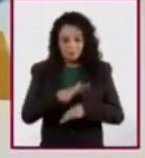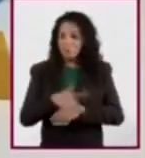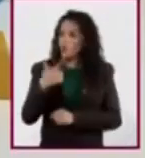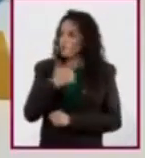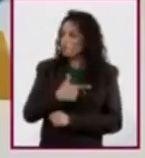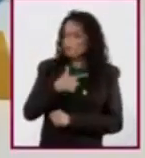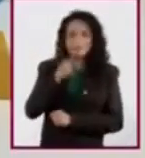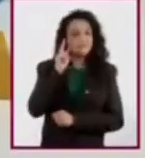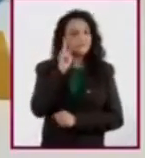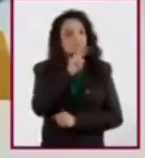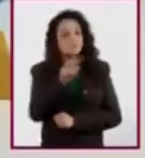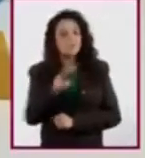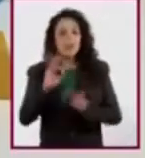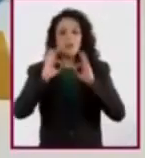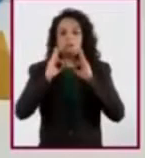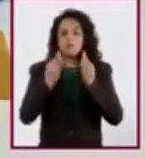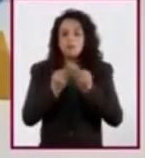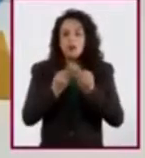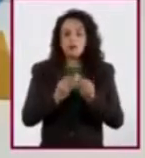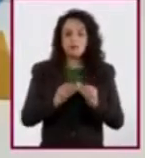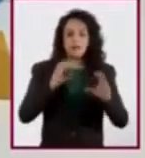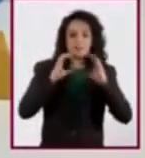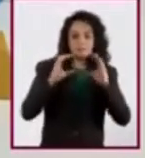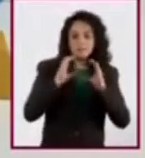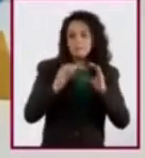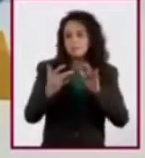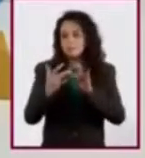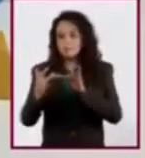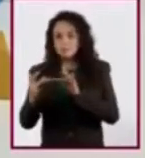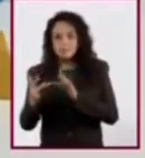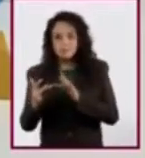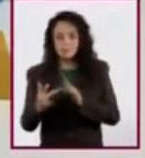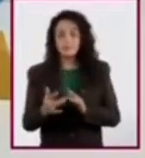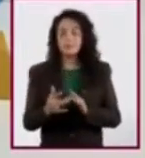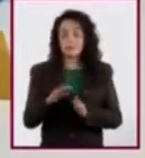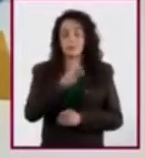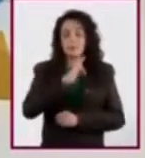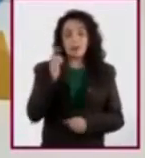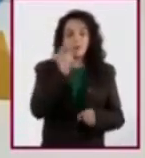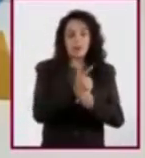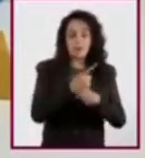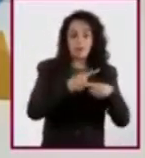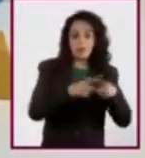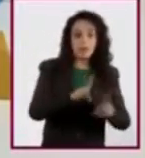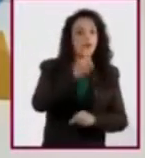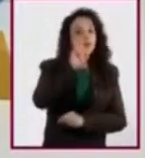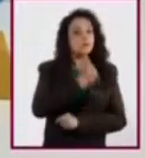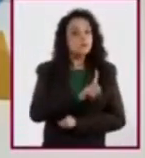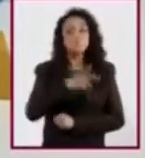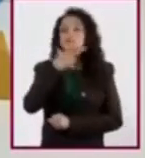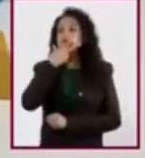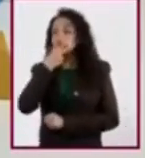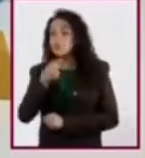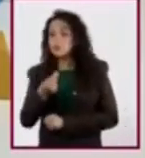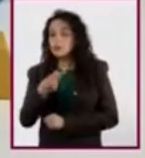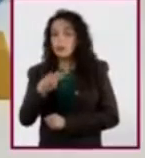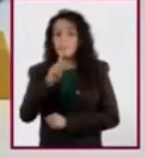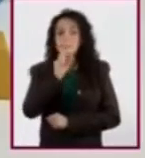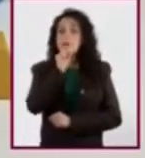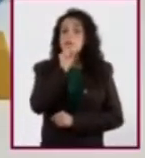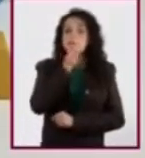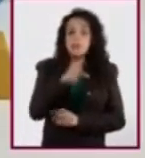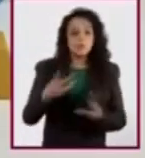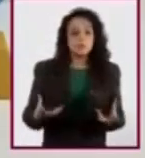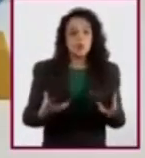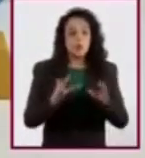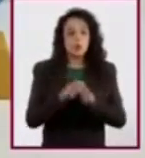se relacionan, las actividades y otros rasgos que distinguen a las mujeres y a los hombres, pero al mismo tiempo